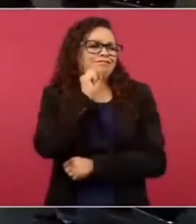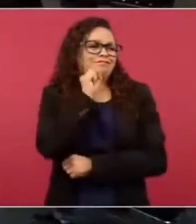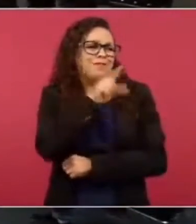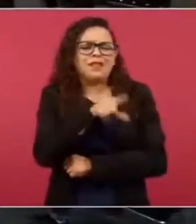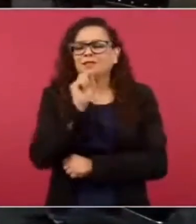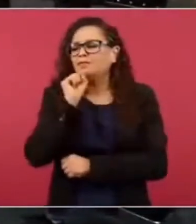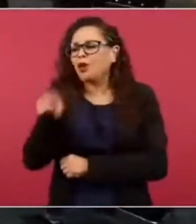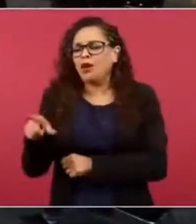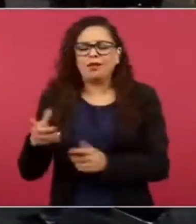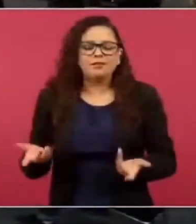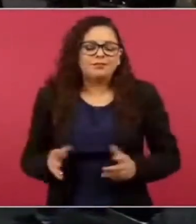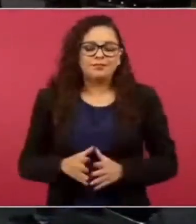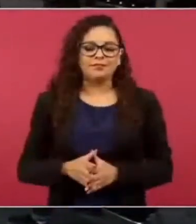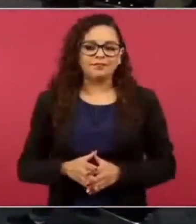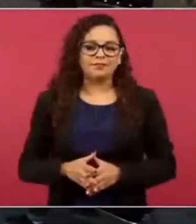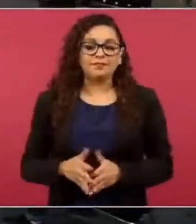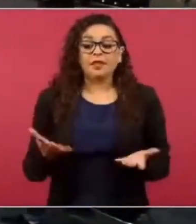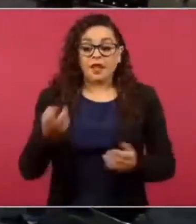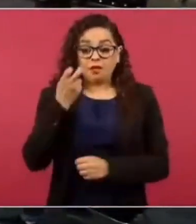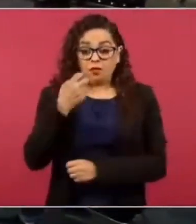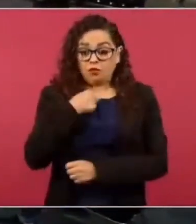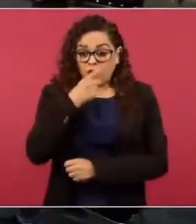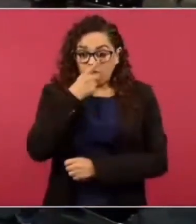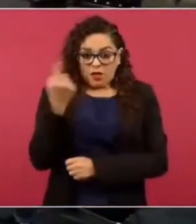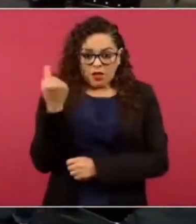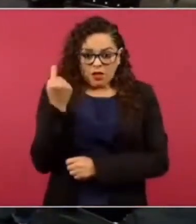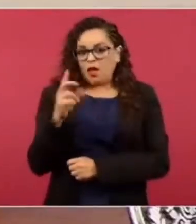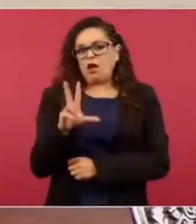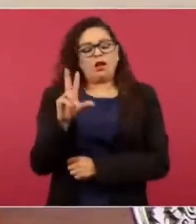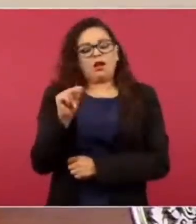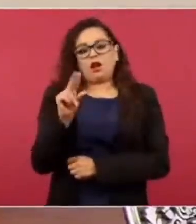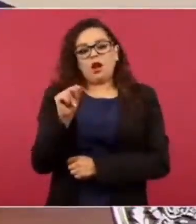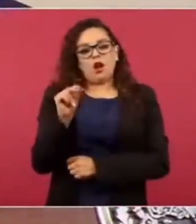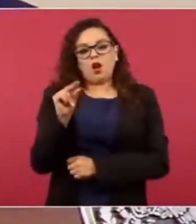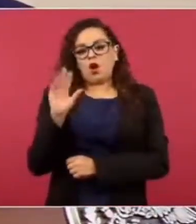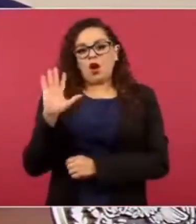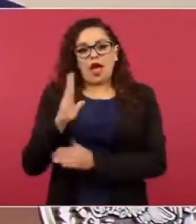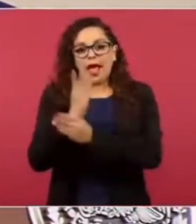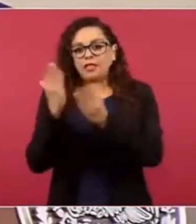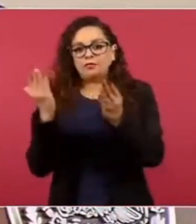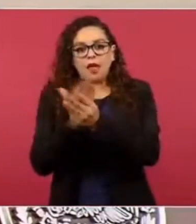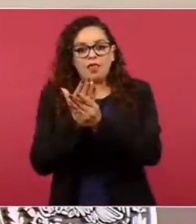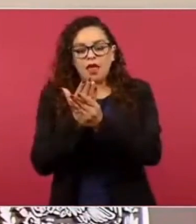dijimos? No, limpio el expediente. Y ahí está,